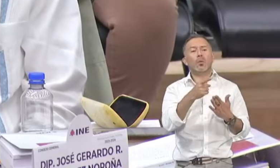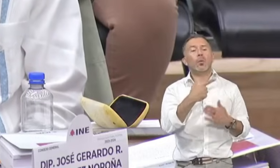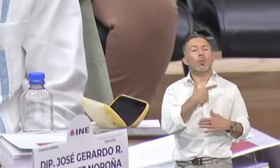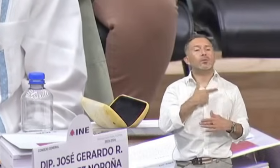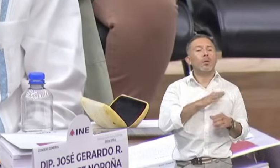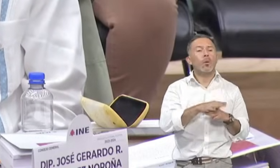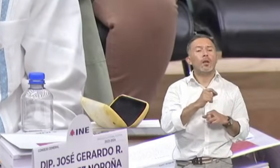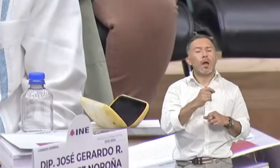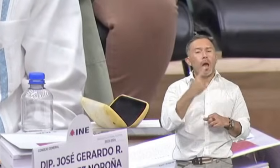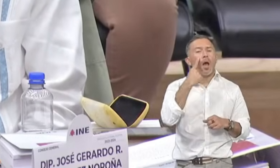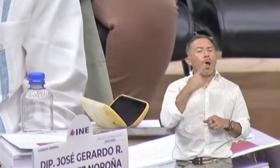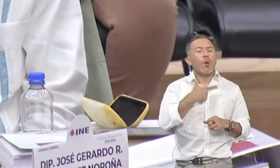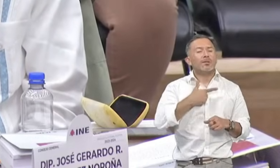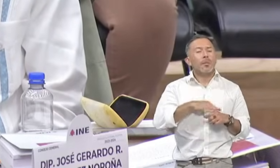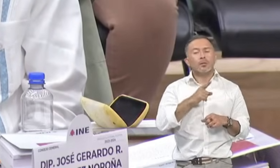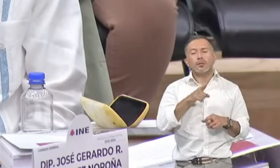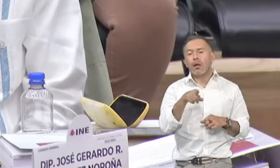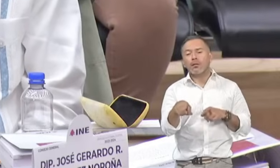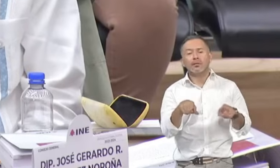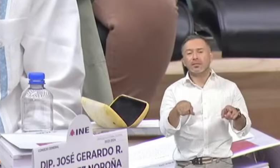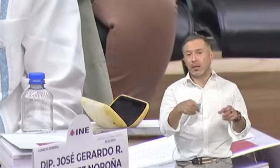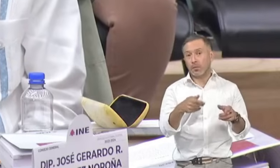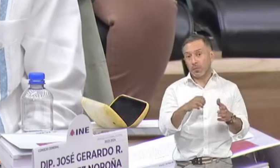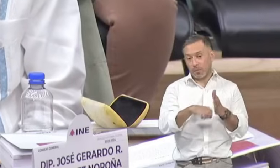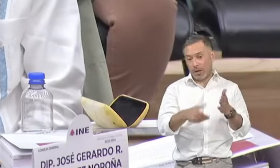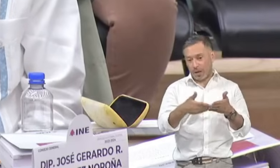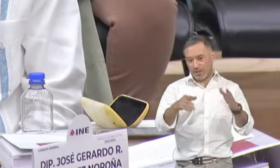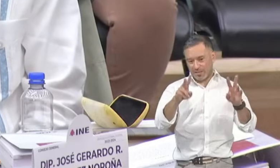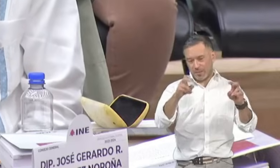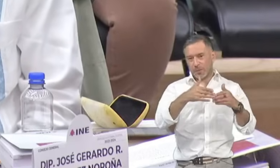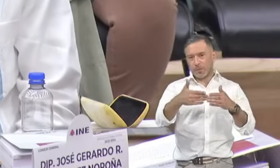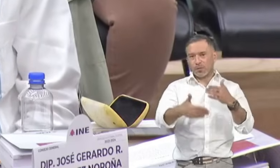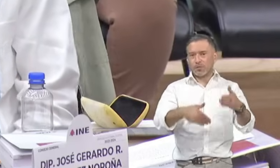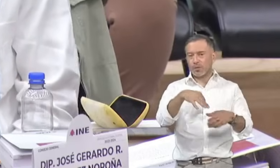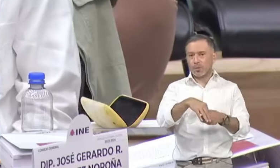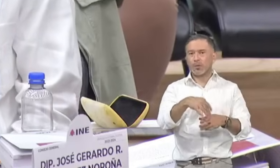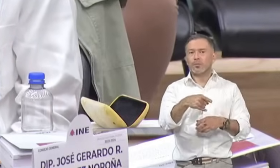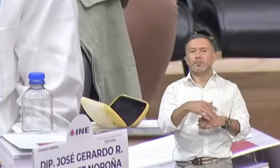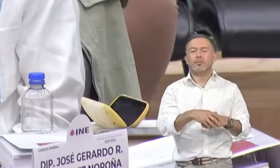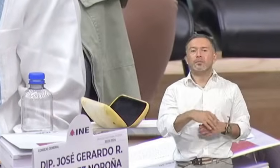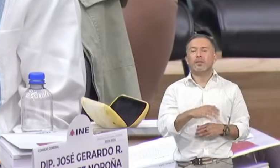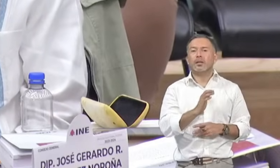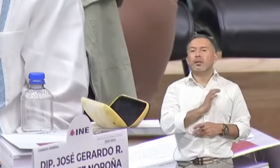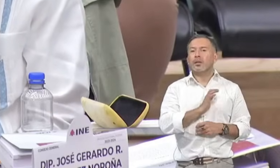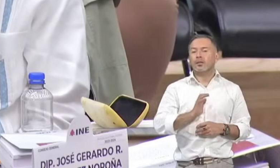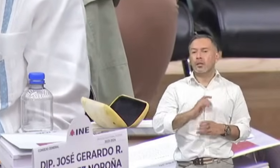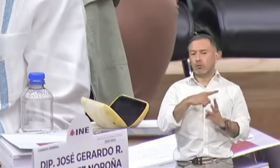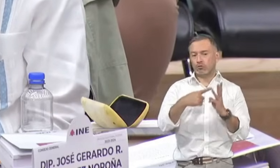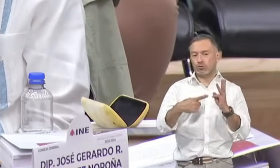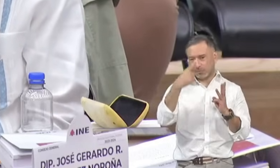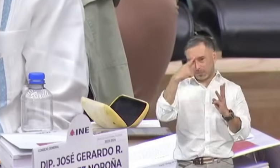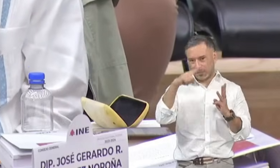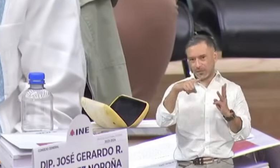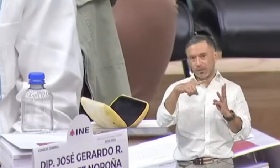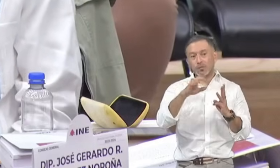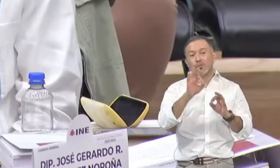tendencia concreta, en este caso en un proceso electoral, de la posición que tienen los contendientes hacia la jornada